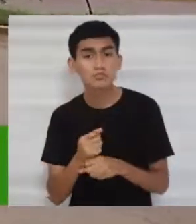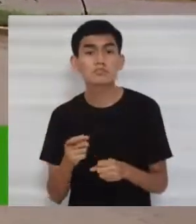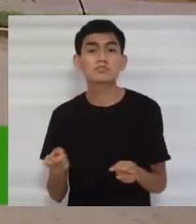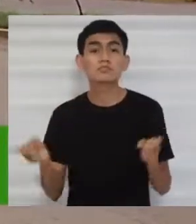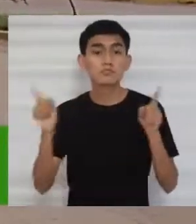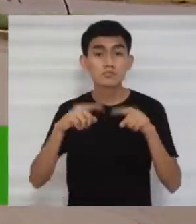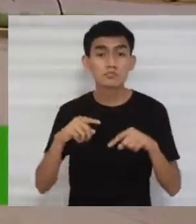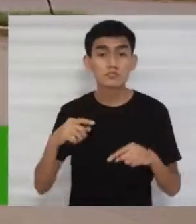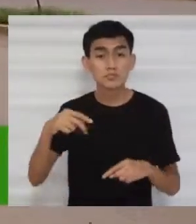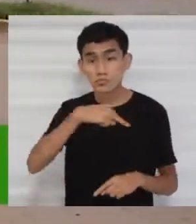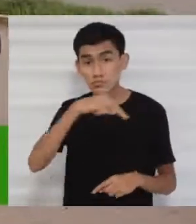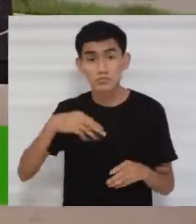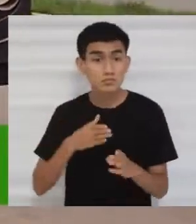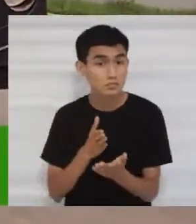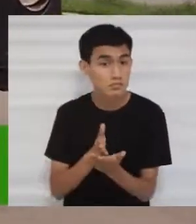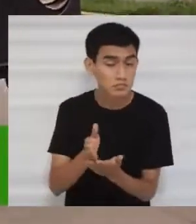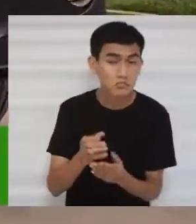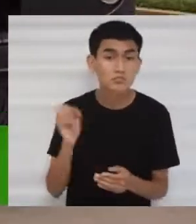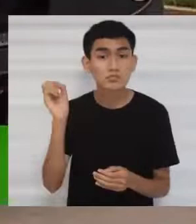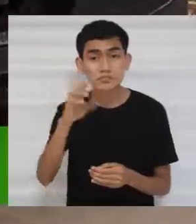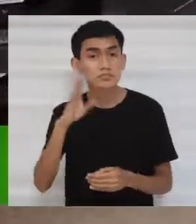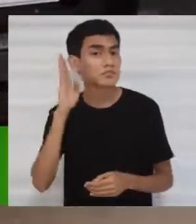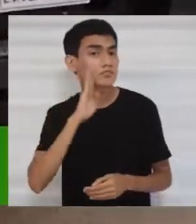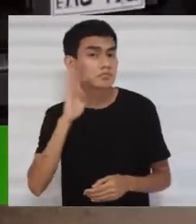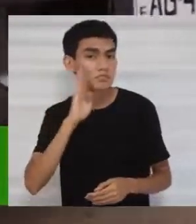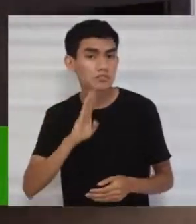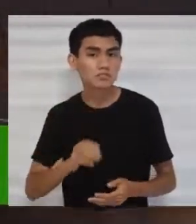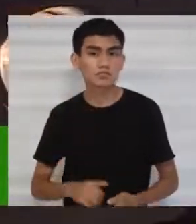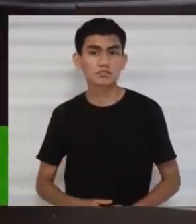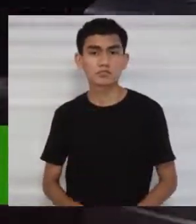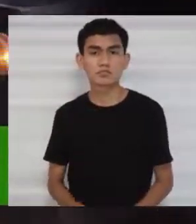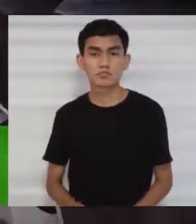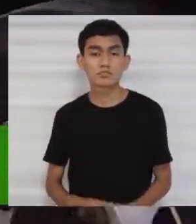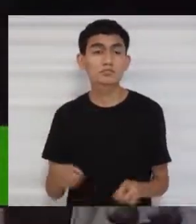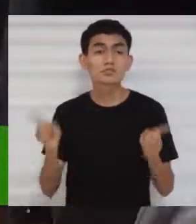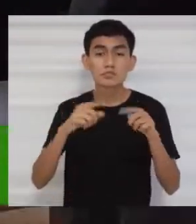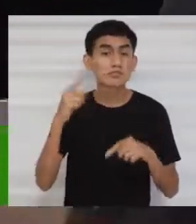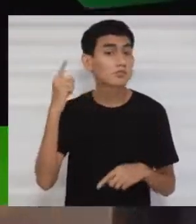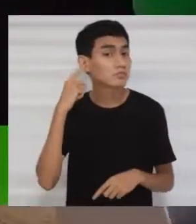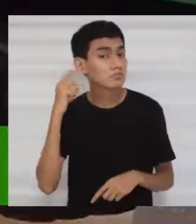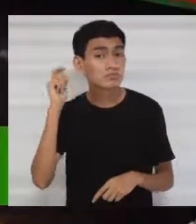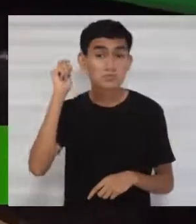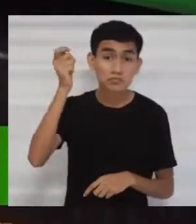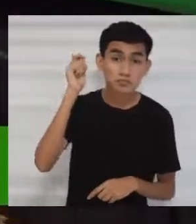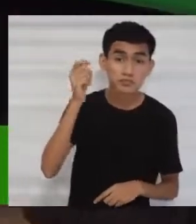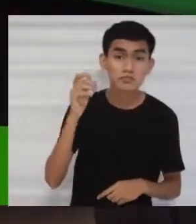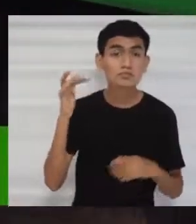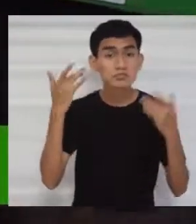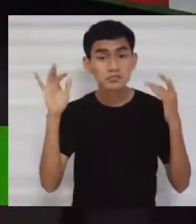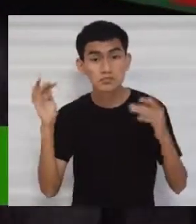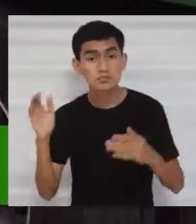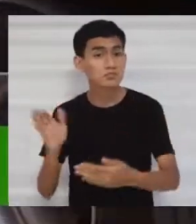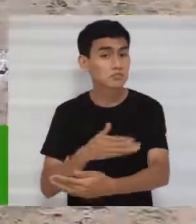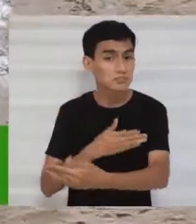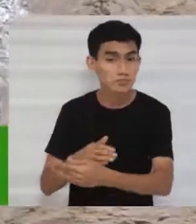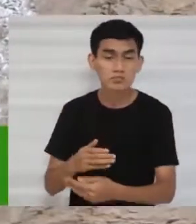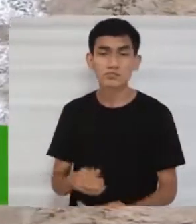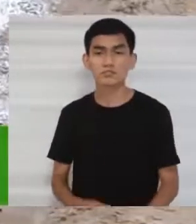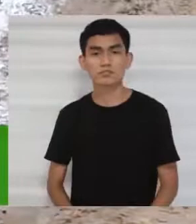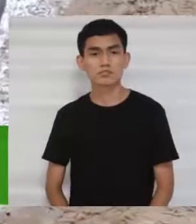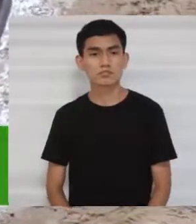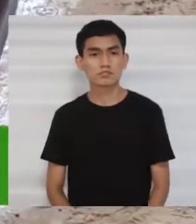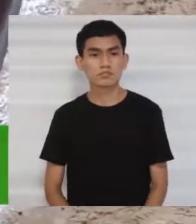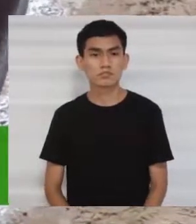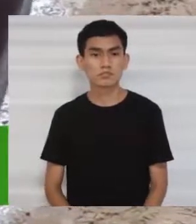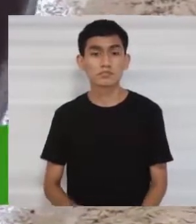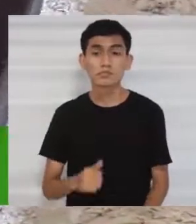que lo vamos a recoger ya en este momento. Salimos. Campana, música y todo lo que tenemos que hacer.